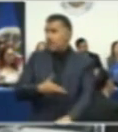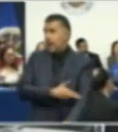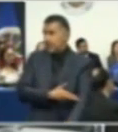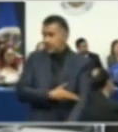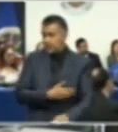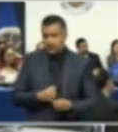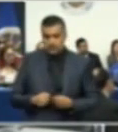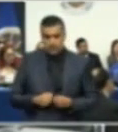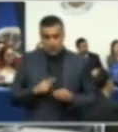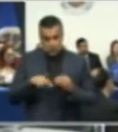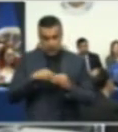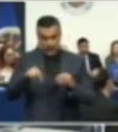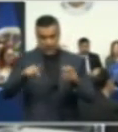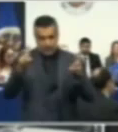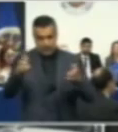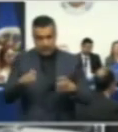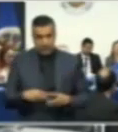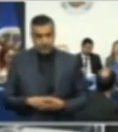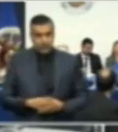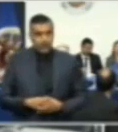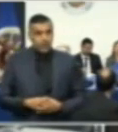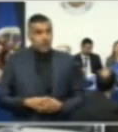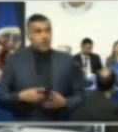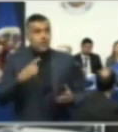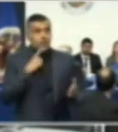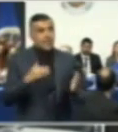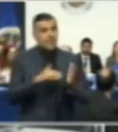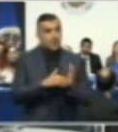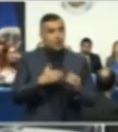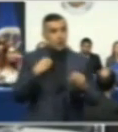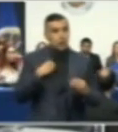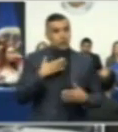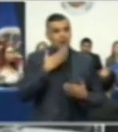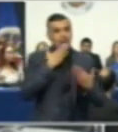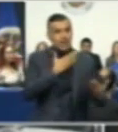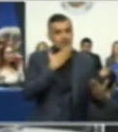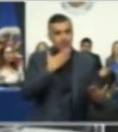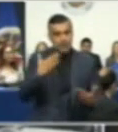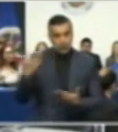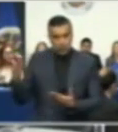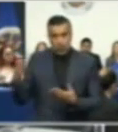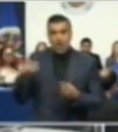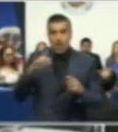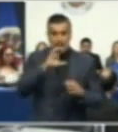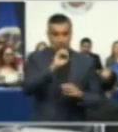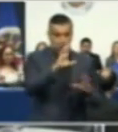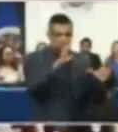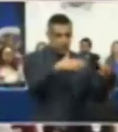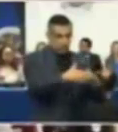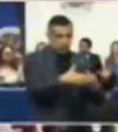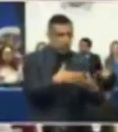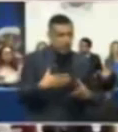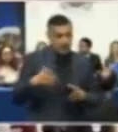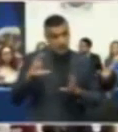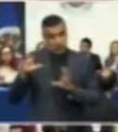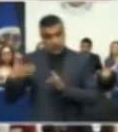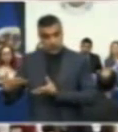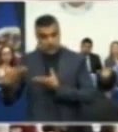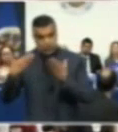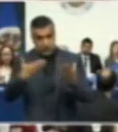también con relación a esta materia. Bien, reiteramos nuestro agradecimiento tanto a la organización peticionaria como